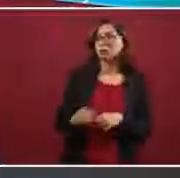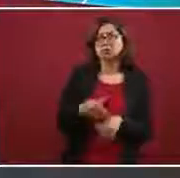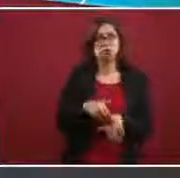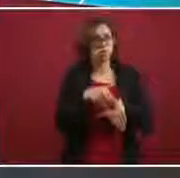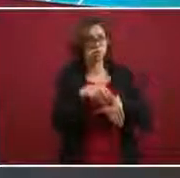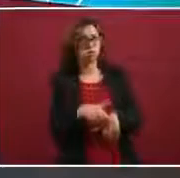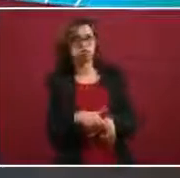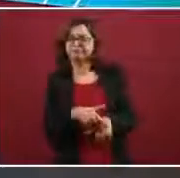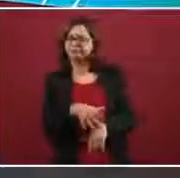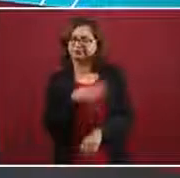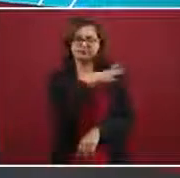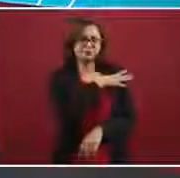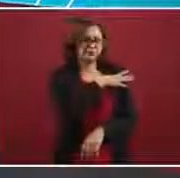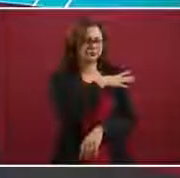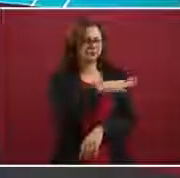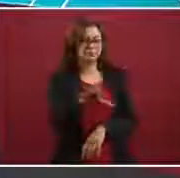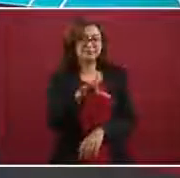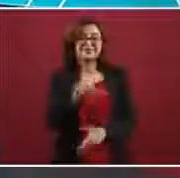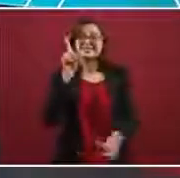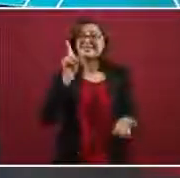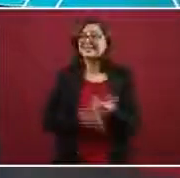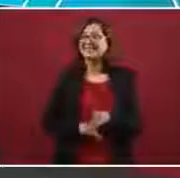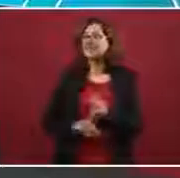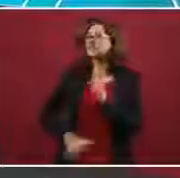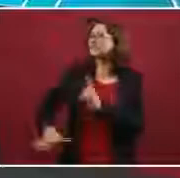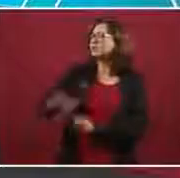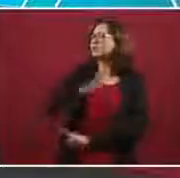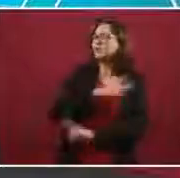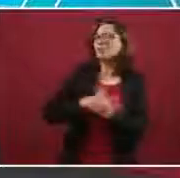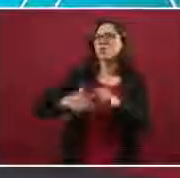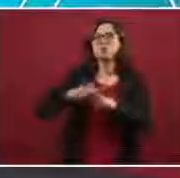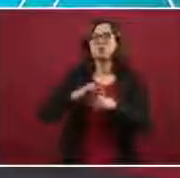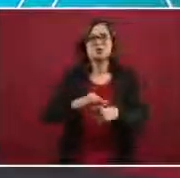se tome en cuenta la realidad de cada pueblo.